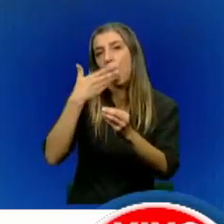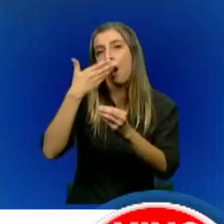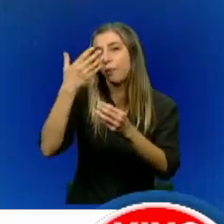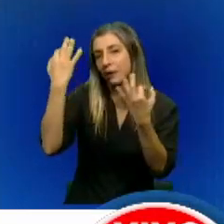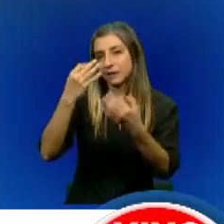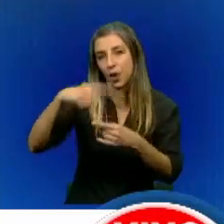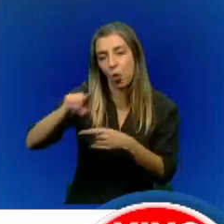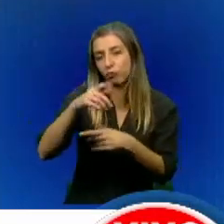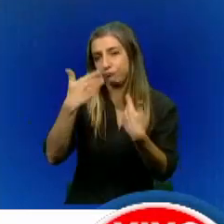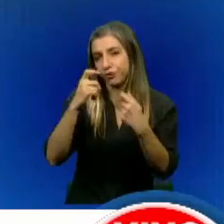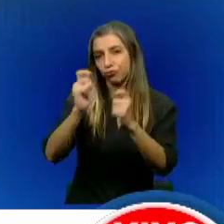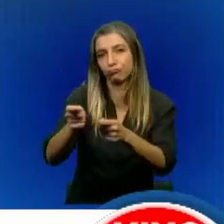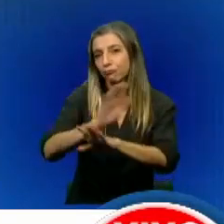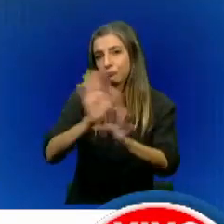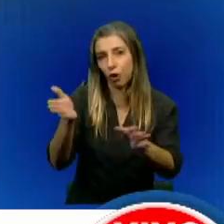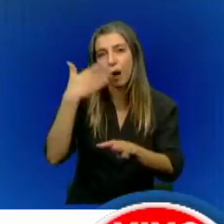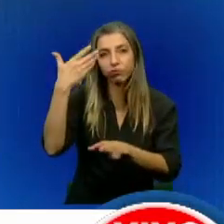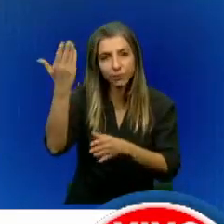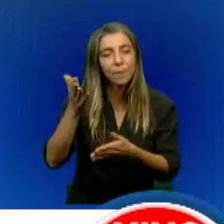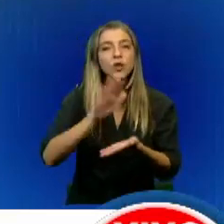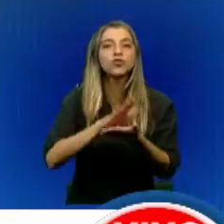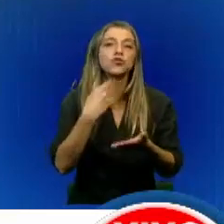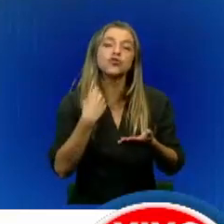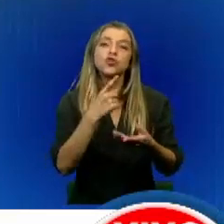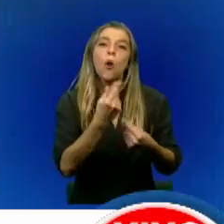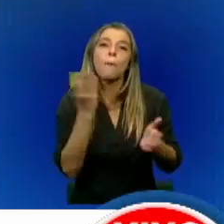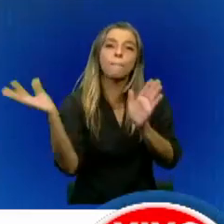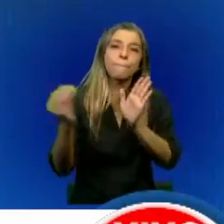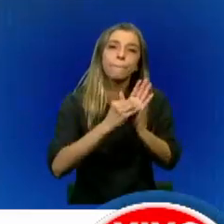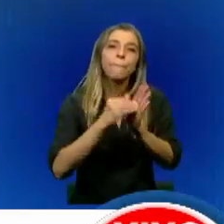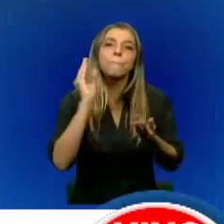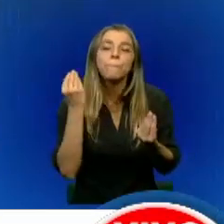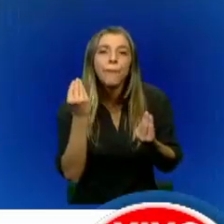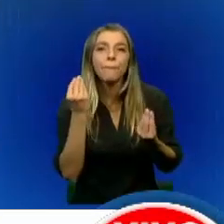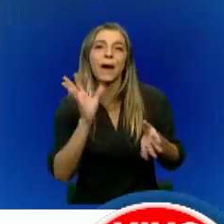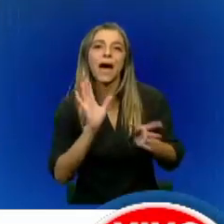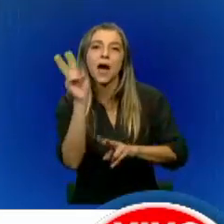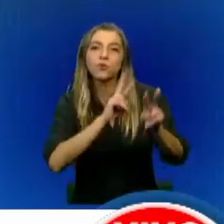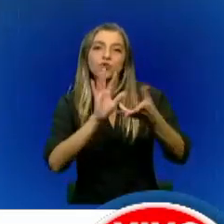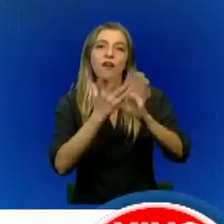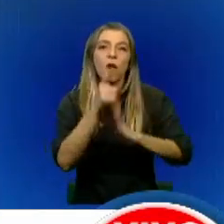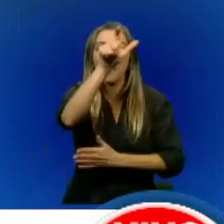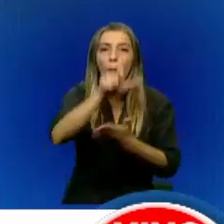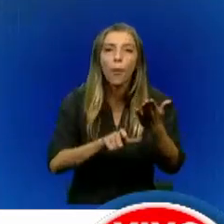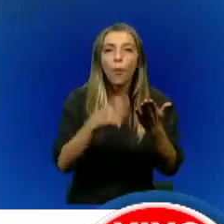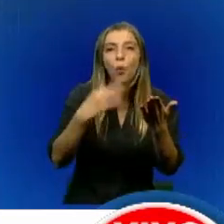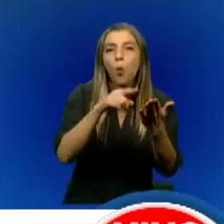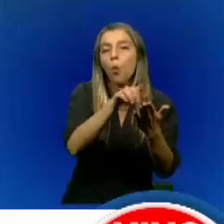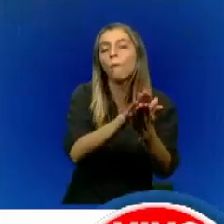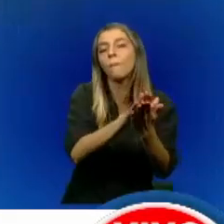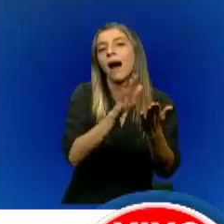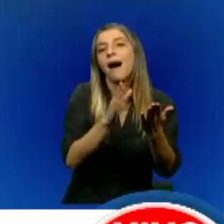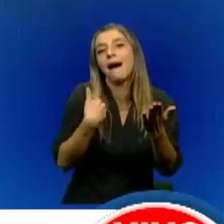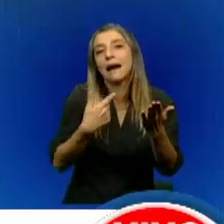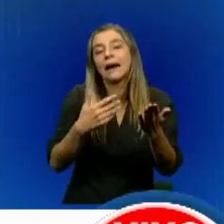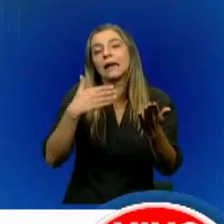palabra, que tiene que ver con nuestro deseo de que se incorporara por lo menos el tratamiento de la boleta única para que esté disponible como herramienta